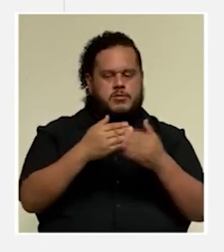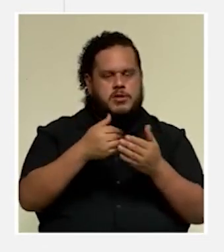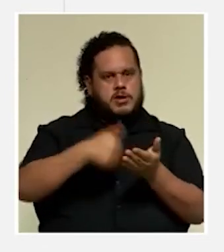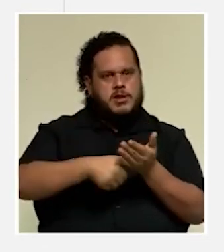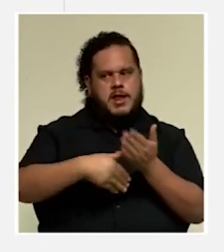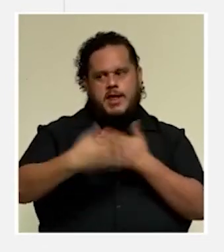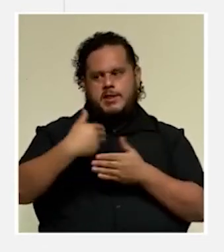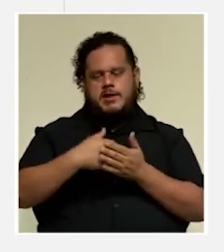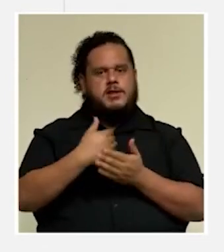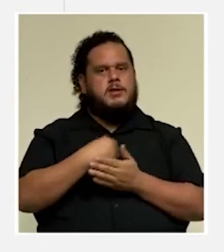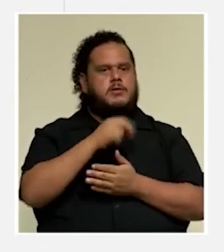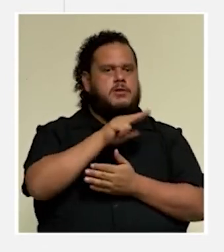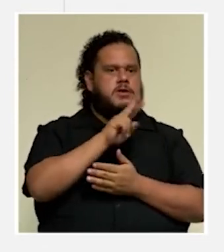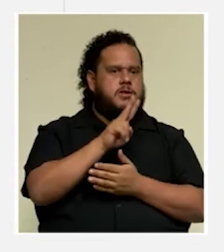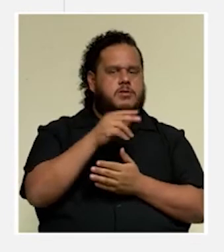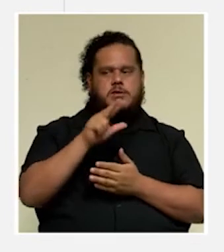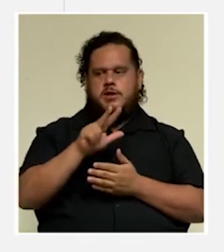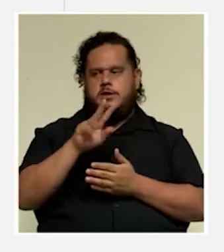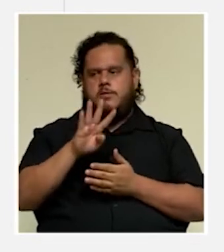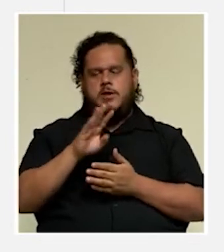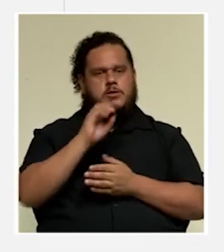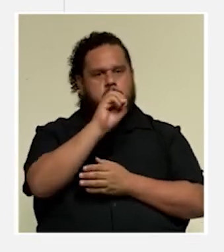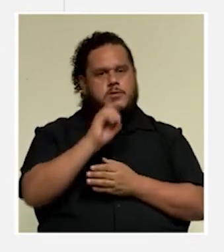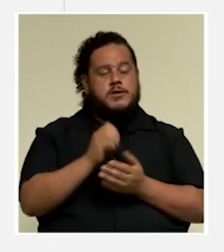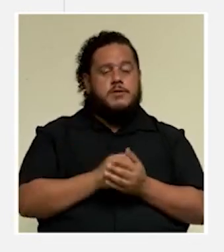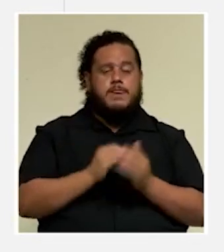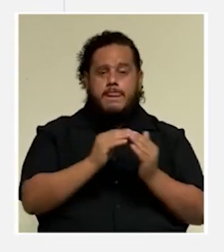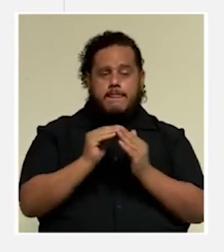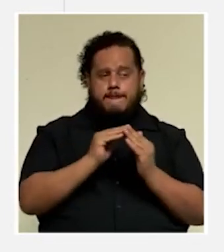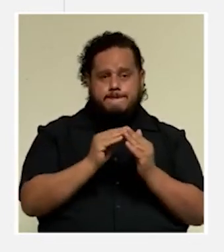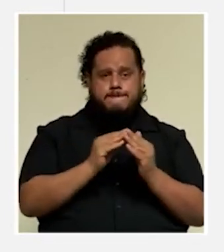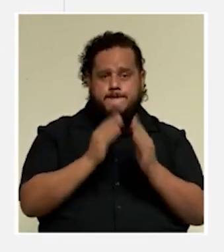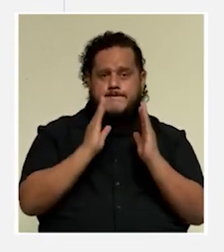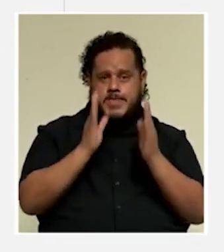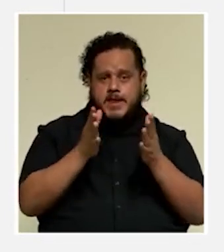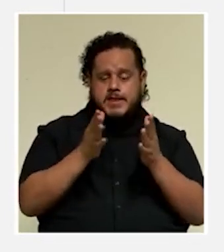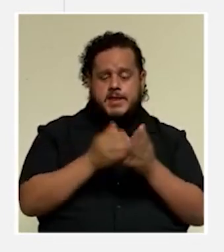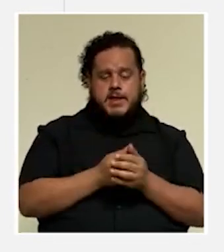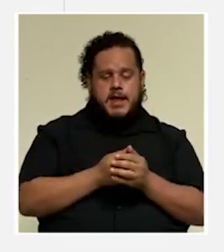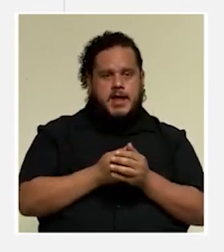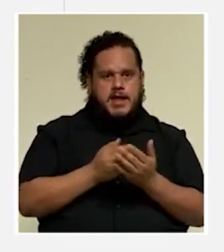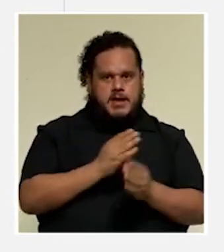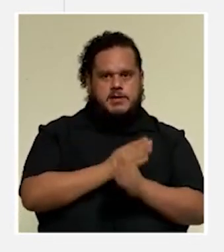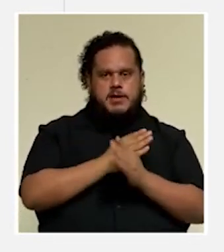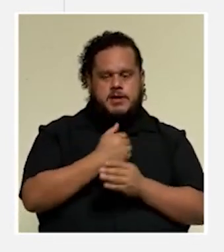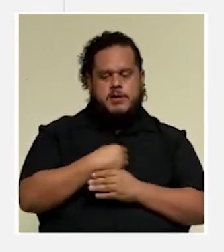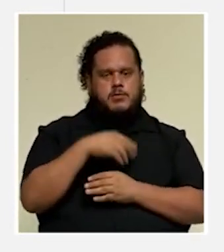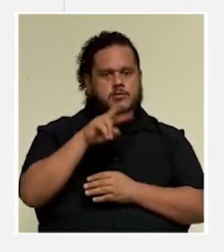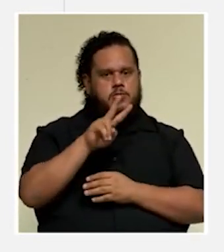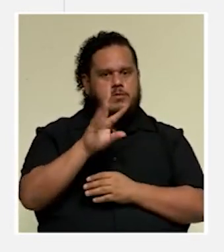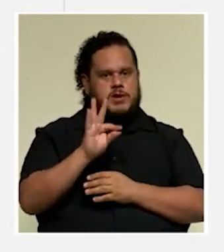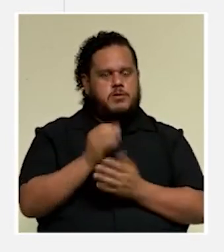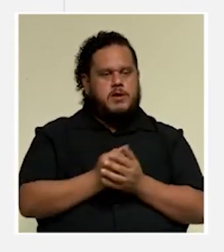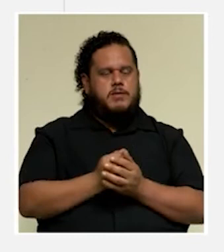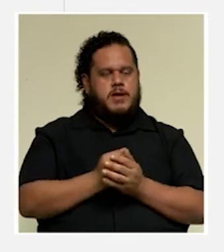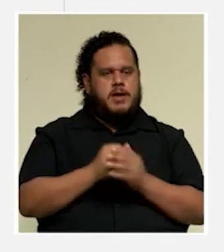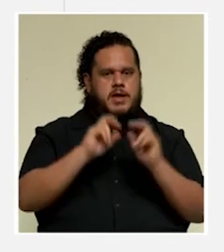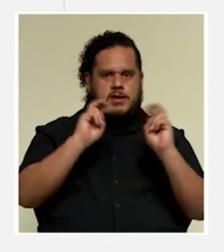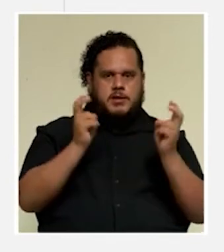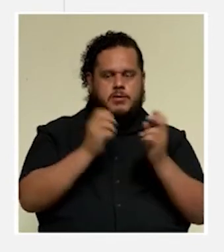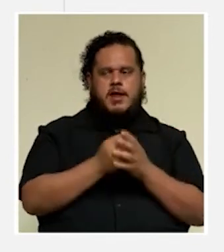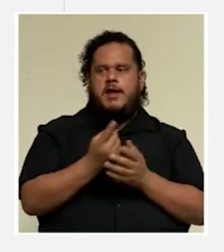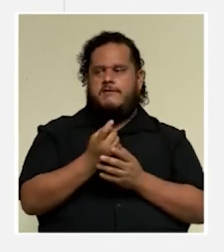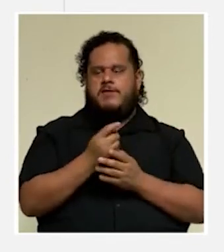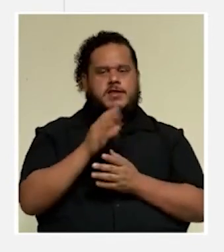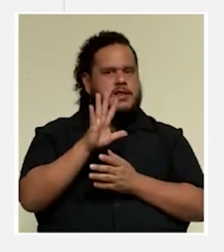tenido entre un 32 y un 34% de población que se queda en el abstencionismo. Ahorita tendríamos un 29, entre comillas, ¿verdad? Todavía faltan